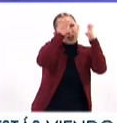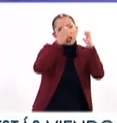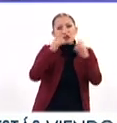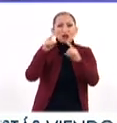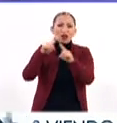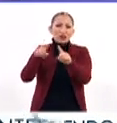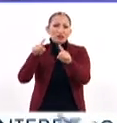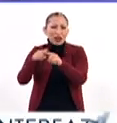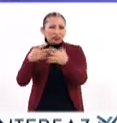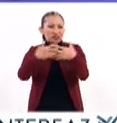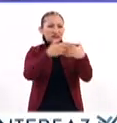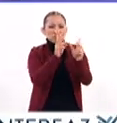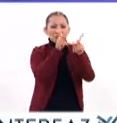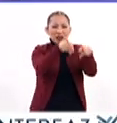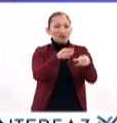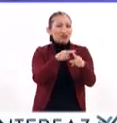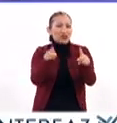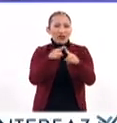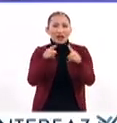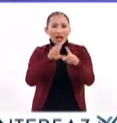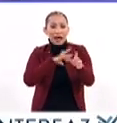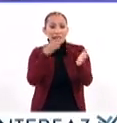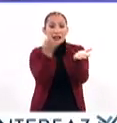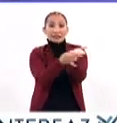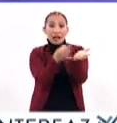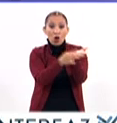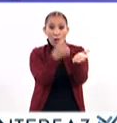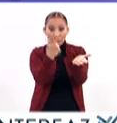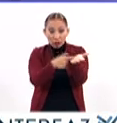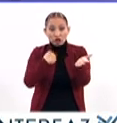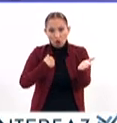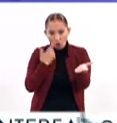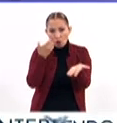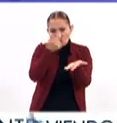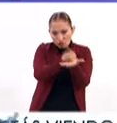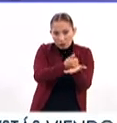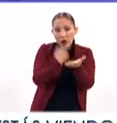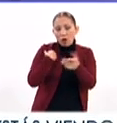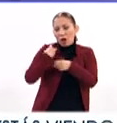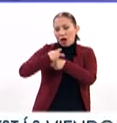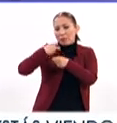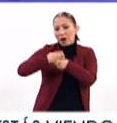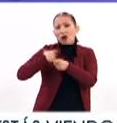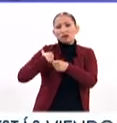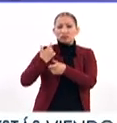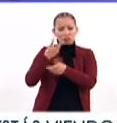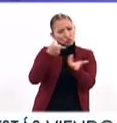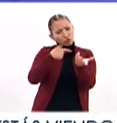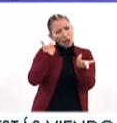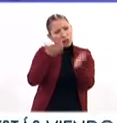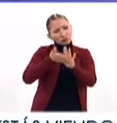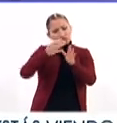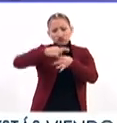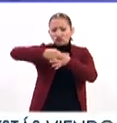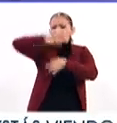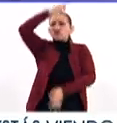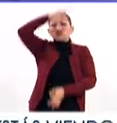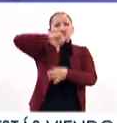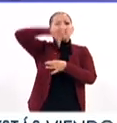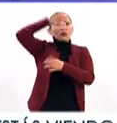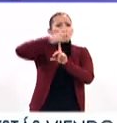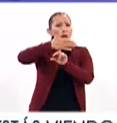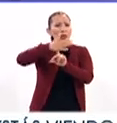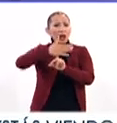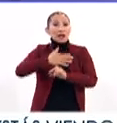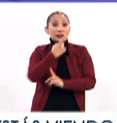bodegas, industriales, puentes, todo lo que está hecho de acero. Y en alguna ocasión nos invitaron a hacer una astabandera. Realmente una astabandera